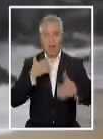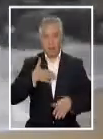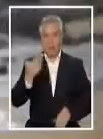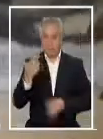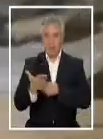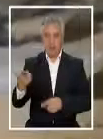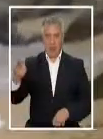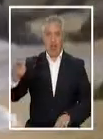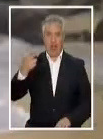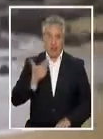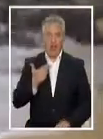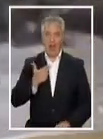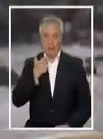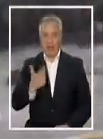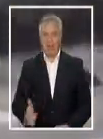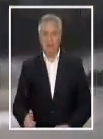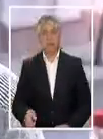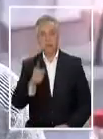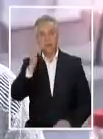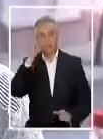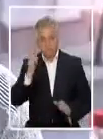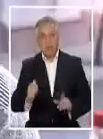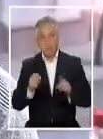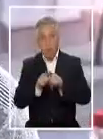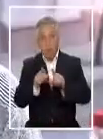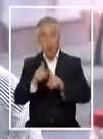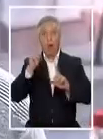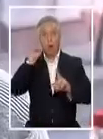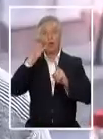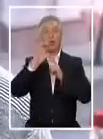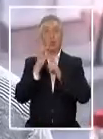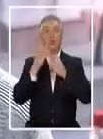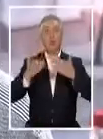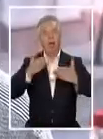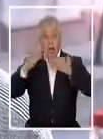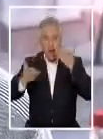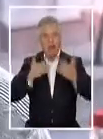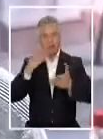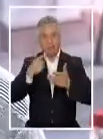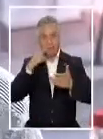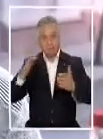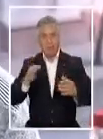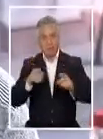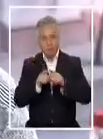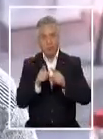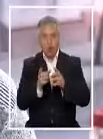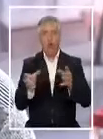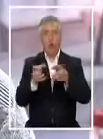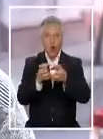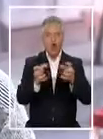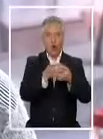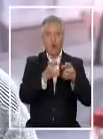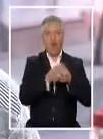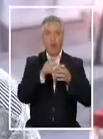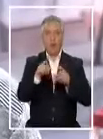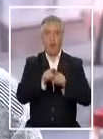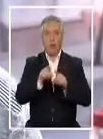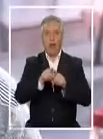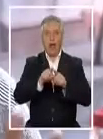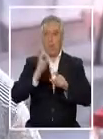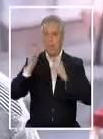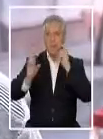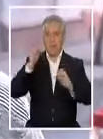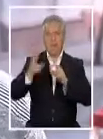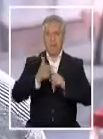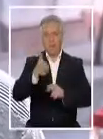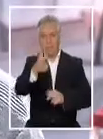Han habido siempre producciones culturales asociadas a grupos que delinquen o